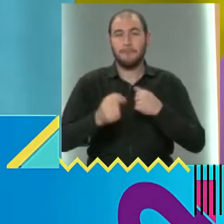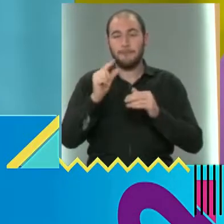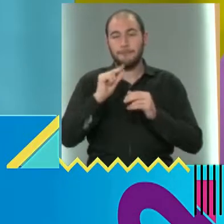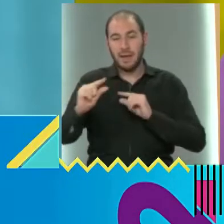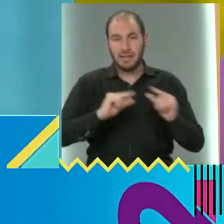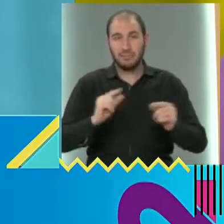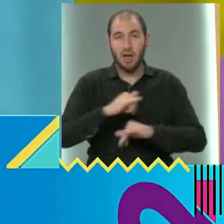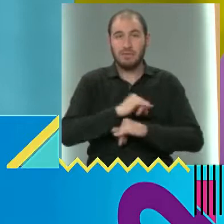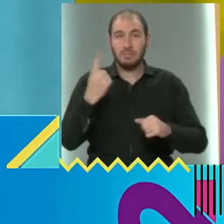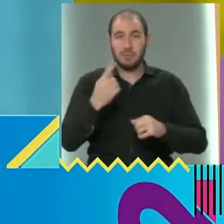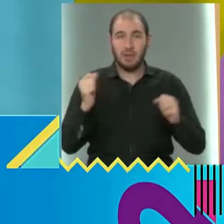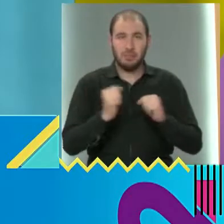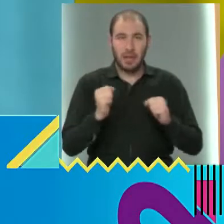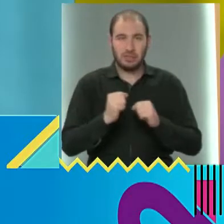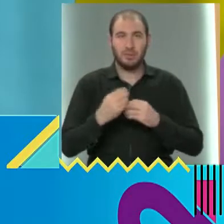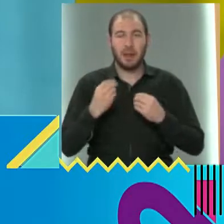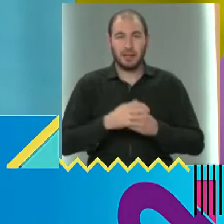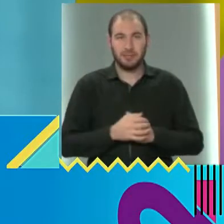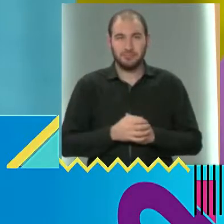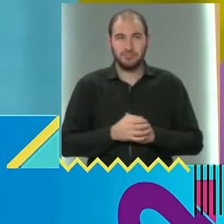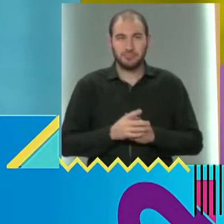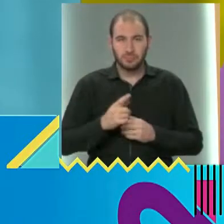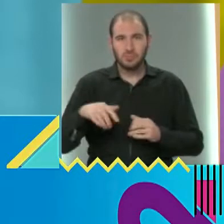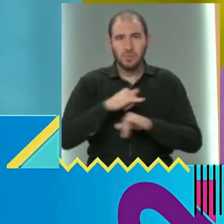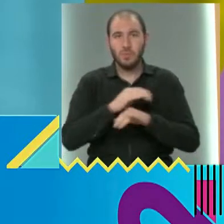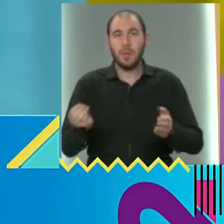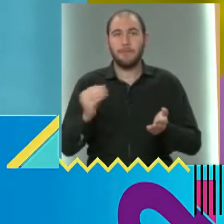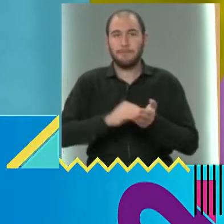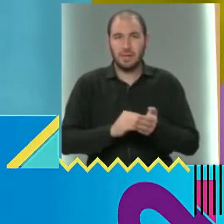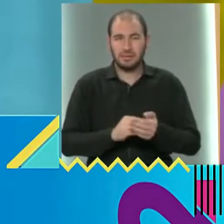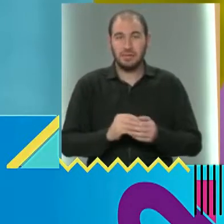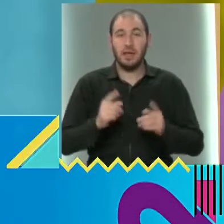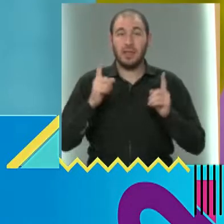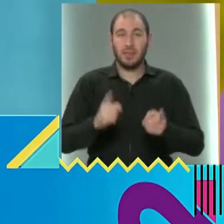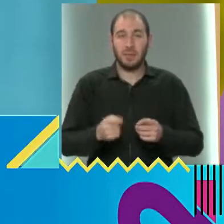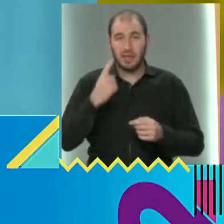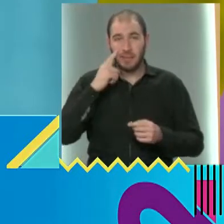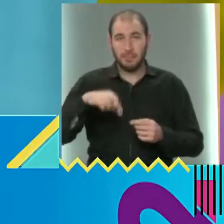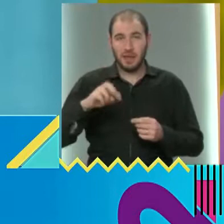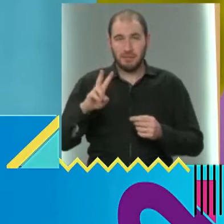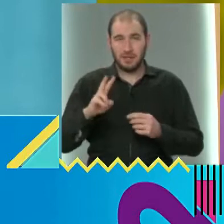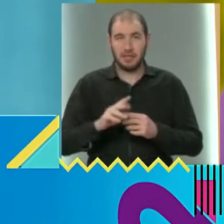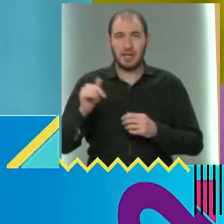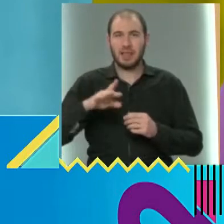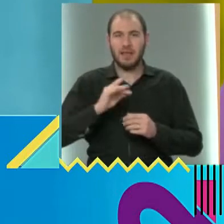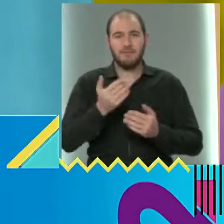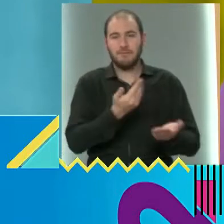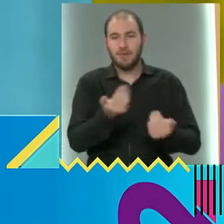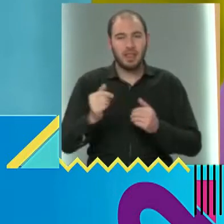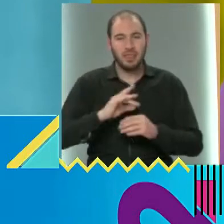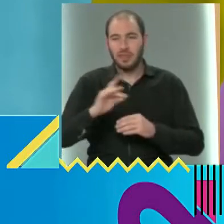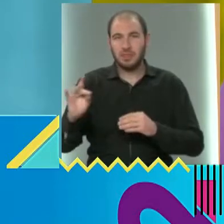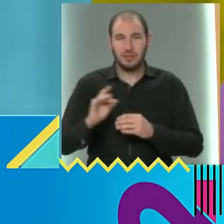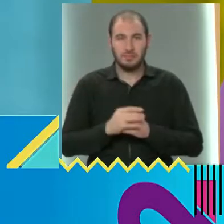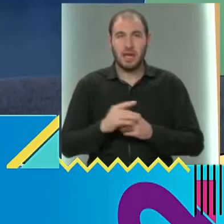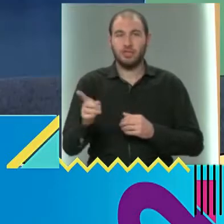que se anunciaron el 1 de mayo para tener un poquito más de información y poderlo ver, y también el IPB y esto de la deuda que hay.